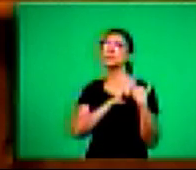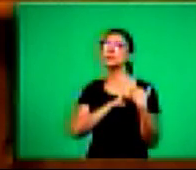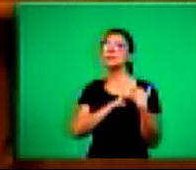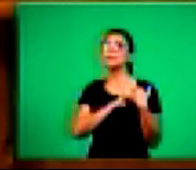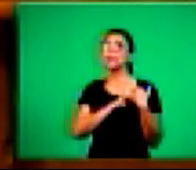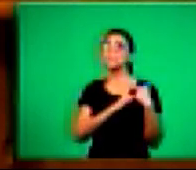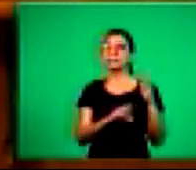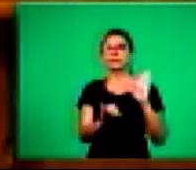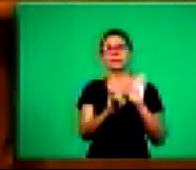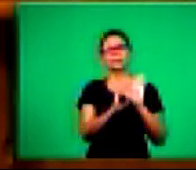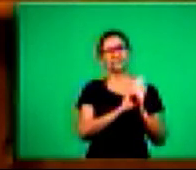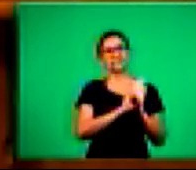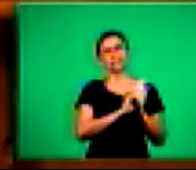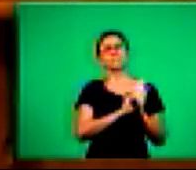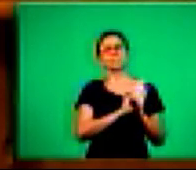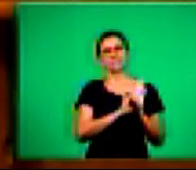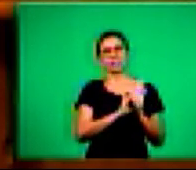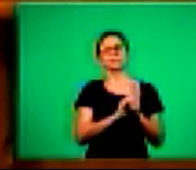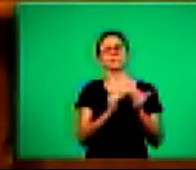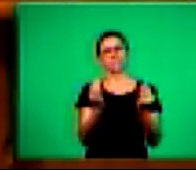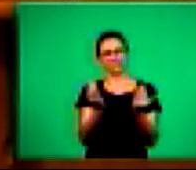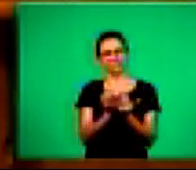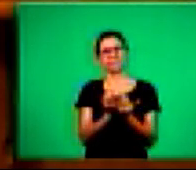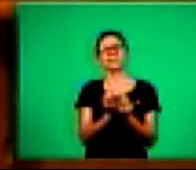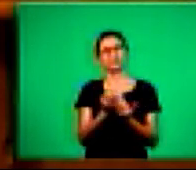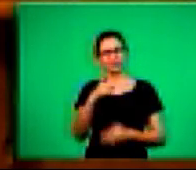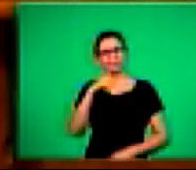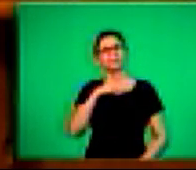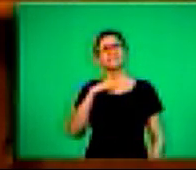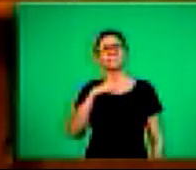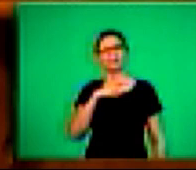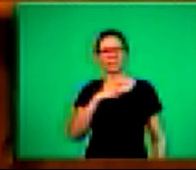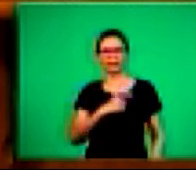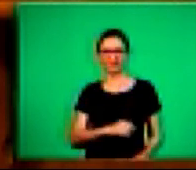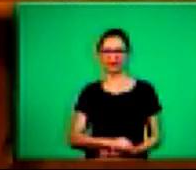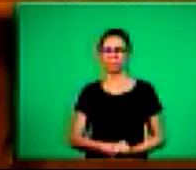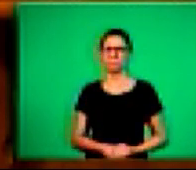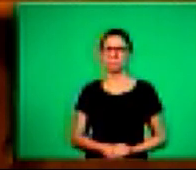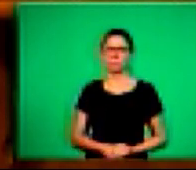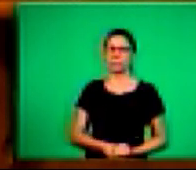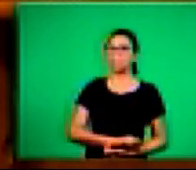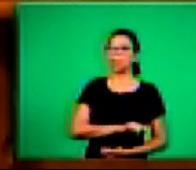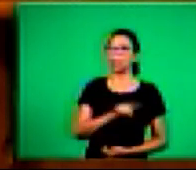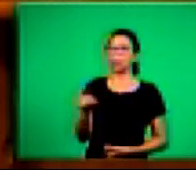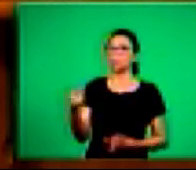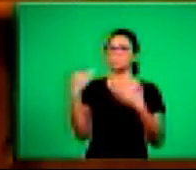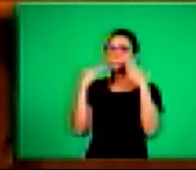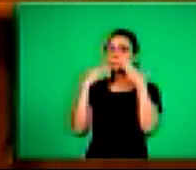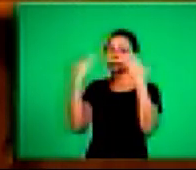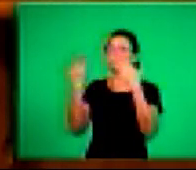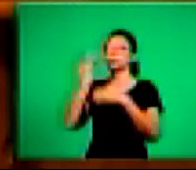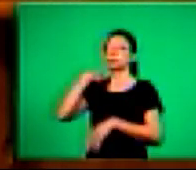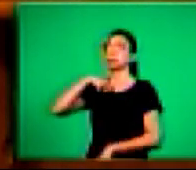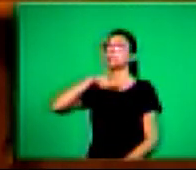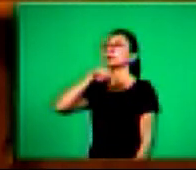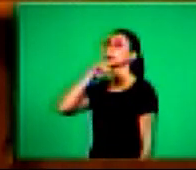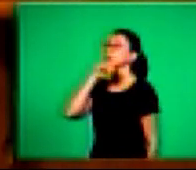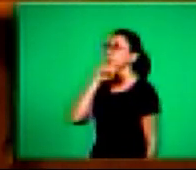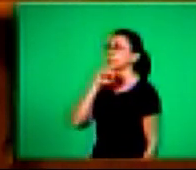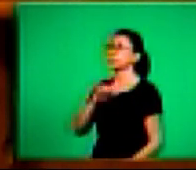la segunda en identificación es ahora es delante del novio no es delante del mundo ahora es delante del padre del